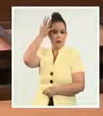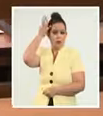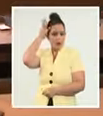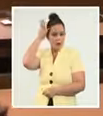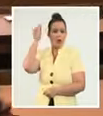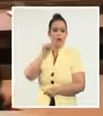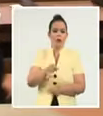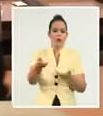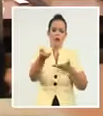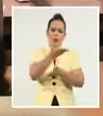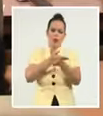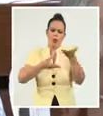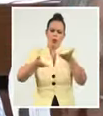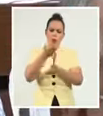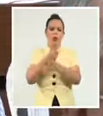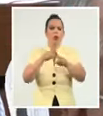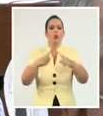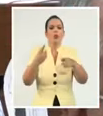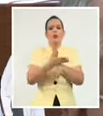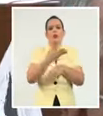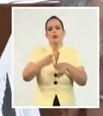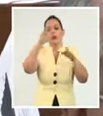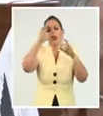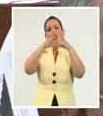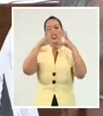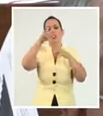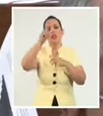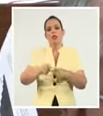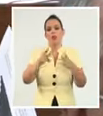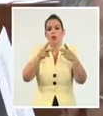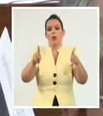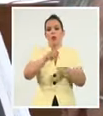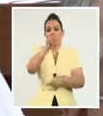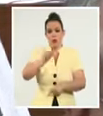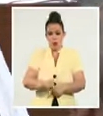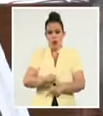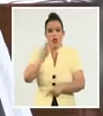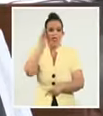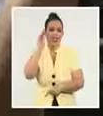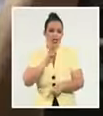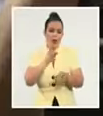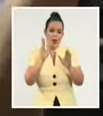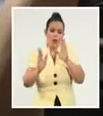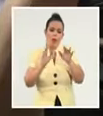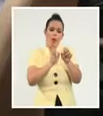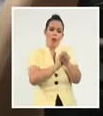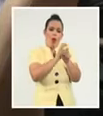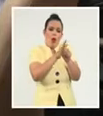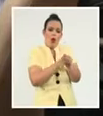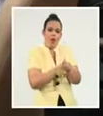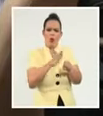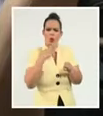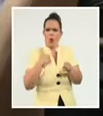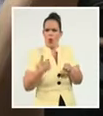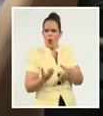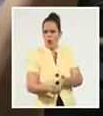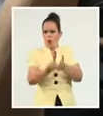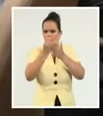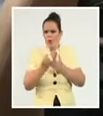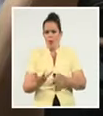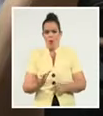saberes han enfrentado la COVID-19, fue corroborado por una investigación el alto impacto de las vacunas cubanas en la disminución de la tasa